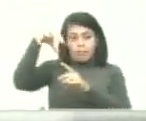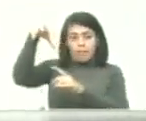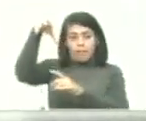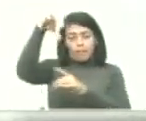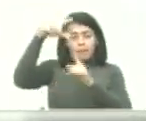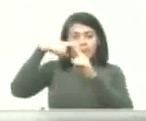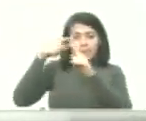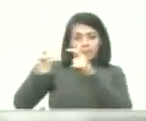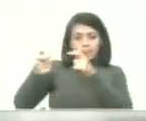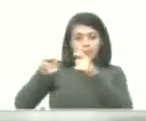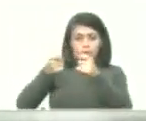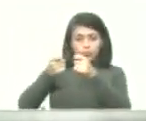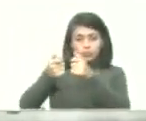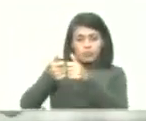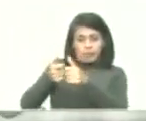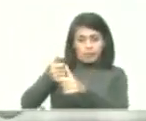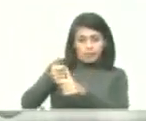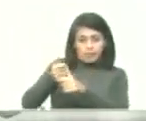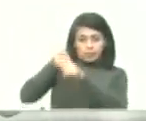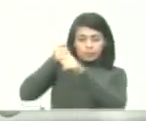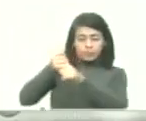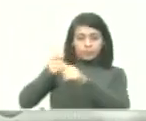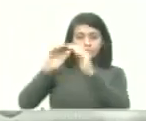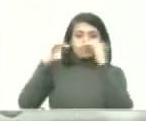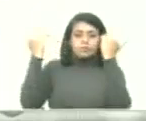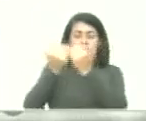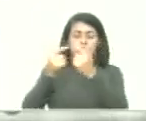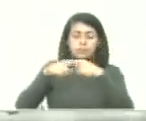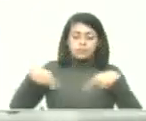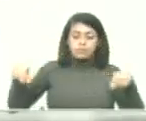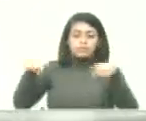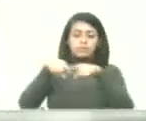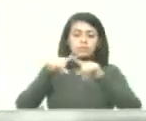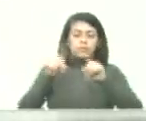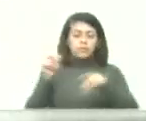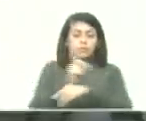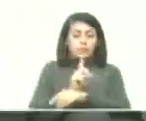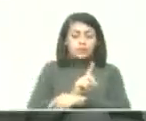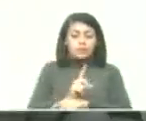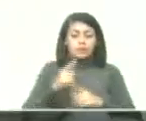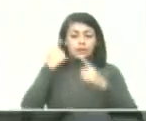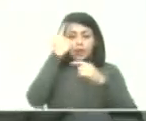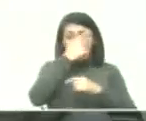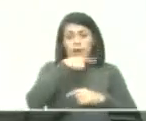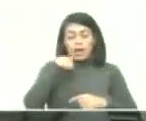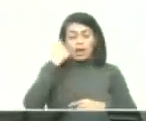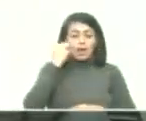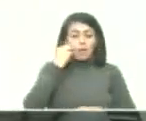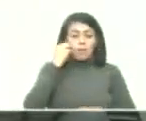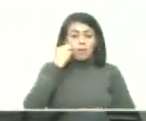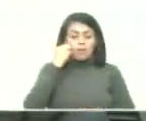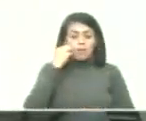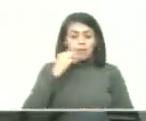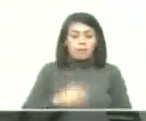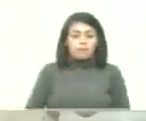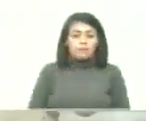para que detonara sobre la tarima. Pero de inmediato, con su cara de imbécil,